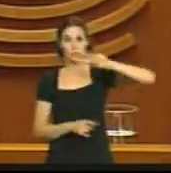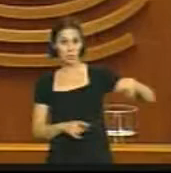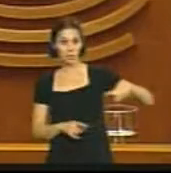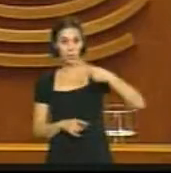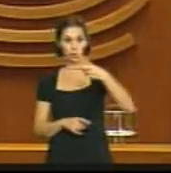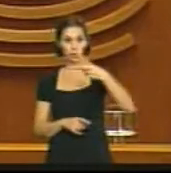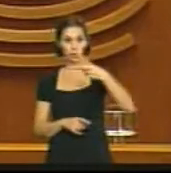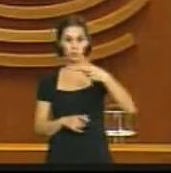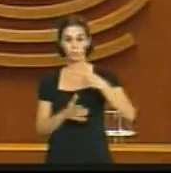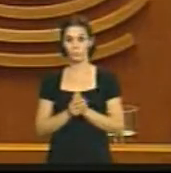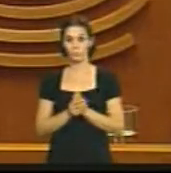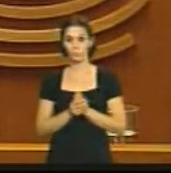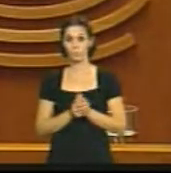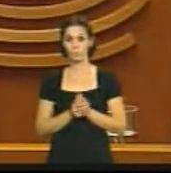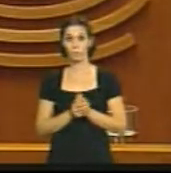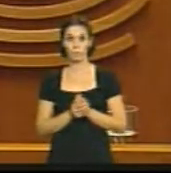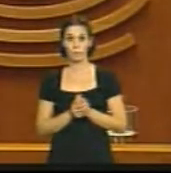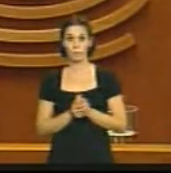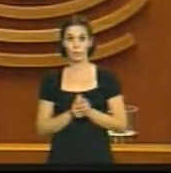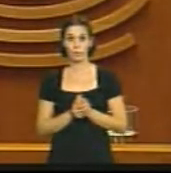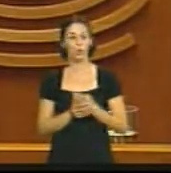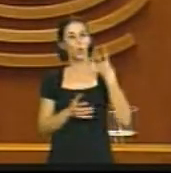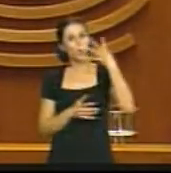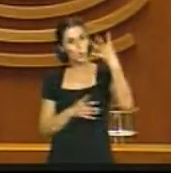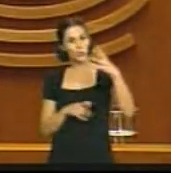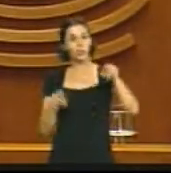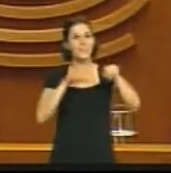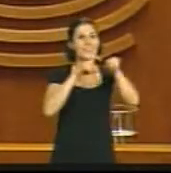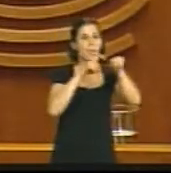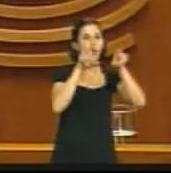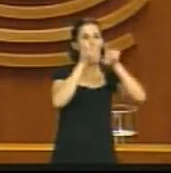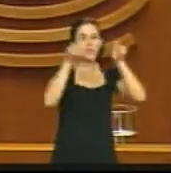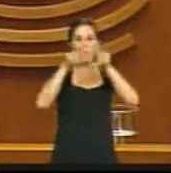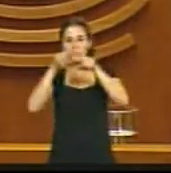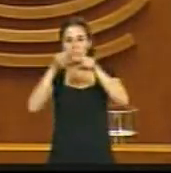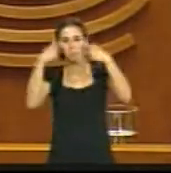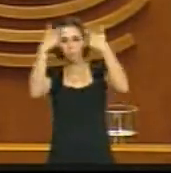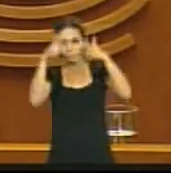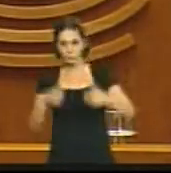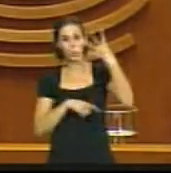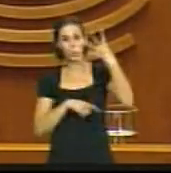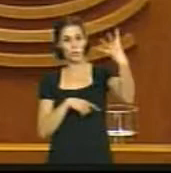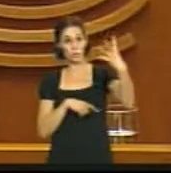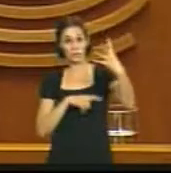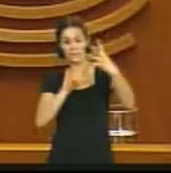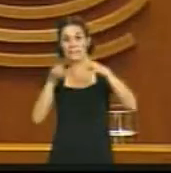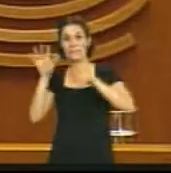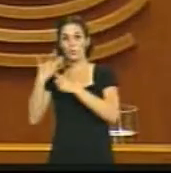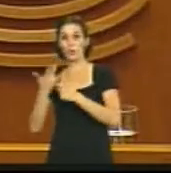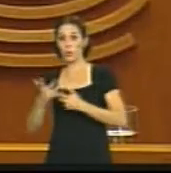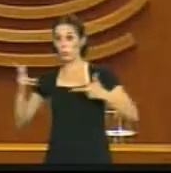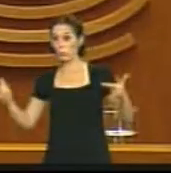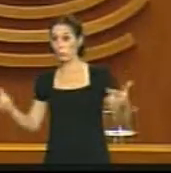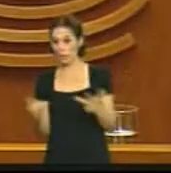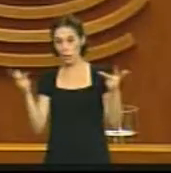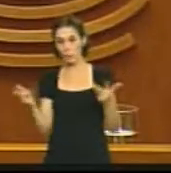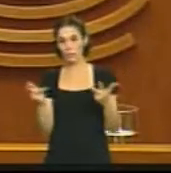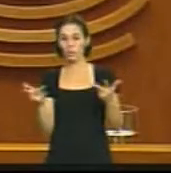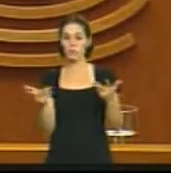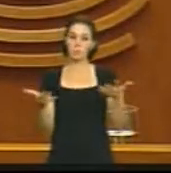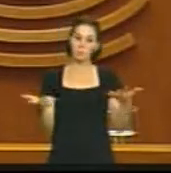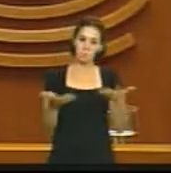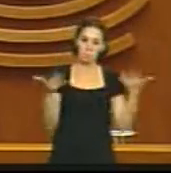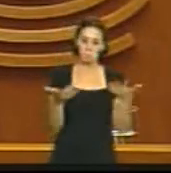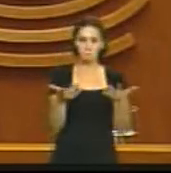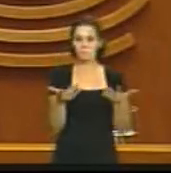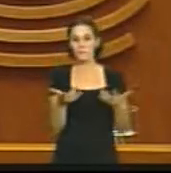En segundo lugar, aquí hay cuatro tipos de empresas. Las que están en la UCI, las que están en planta, las que están en